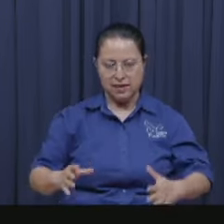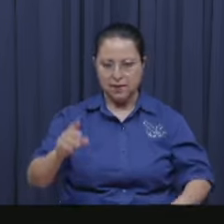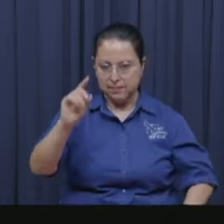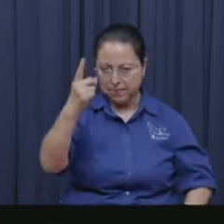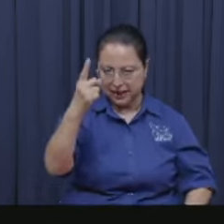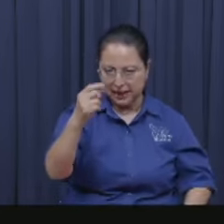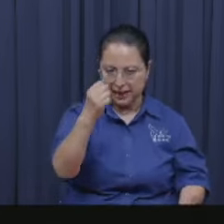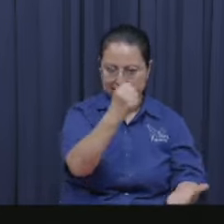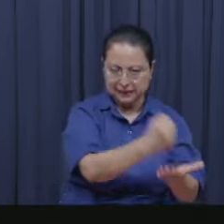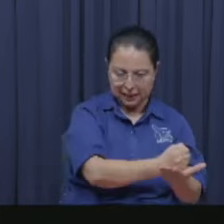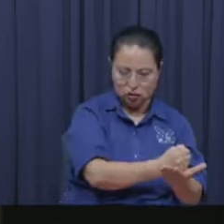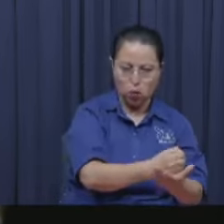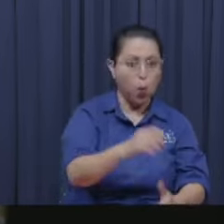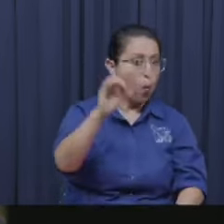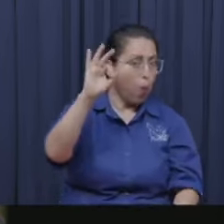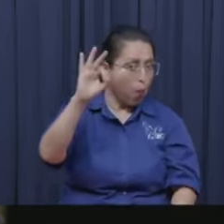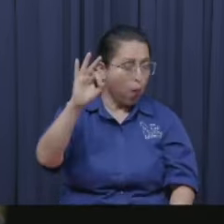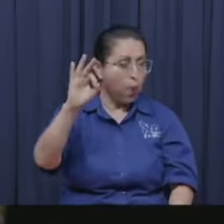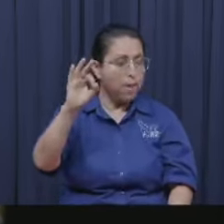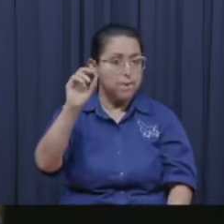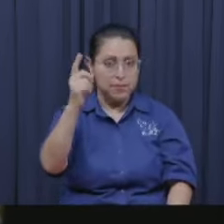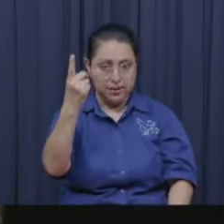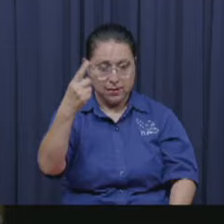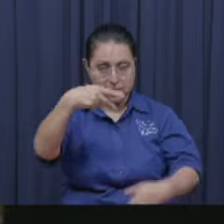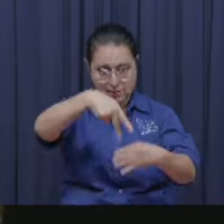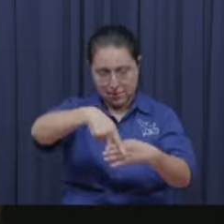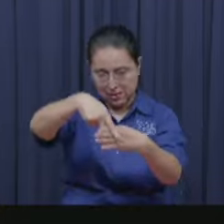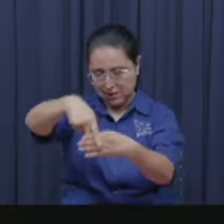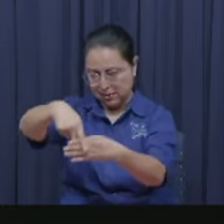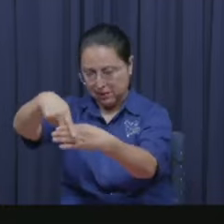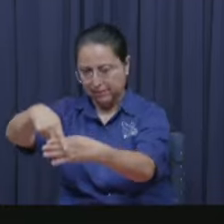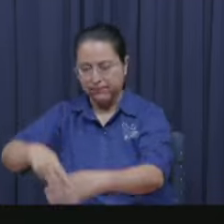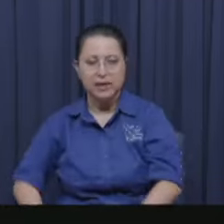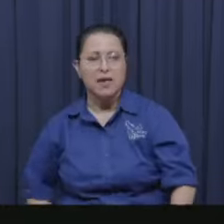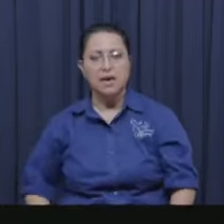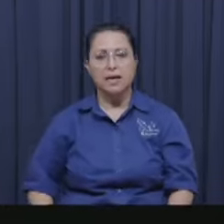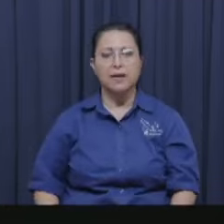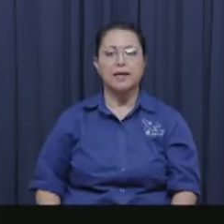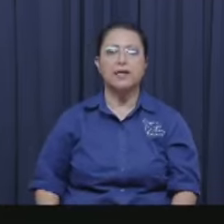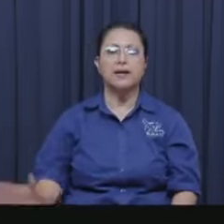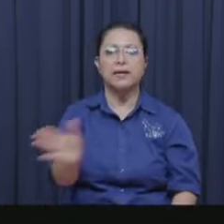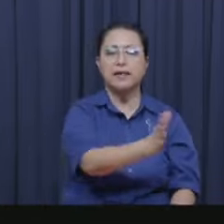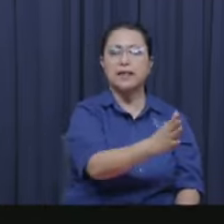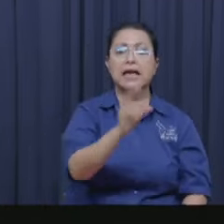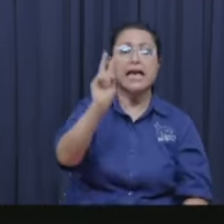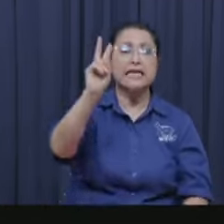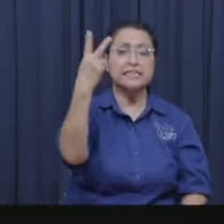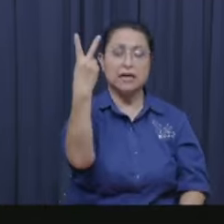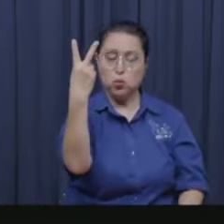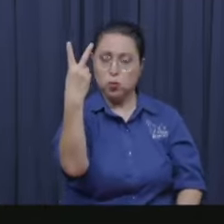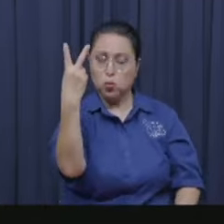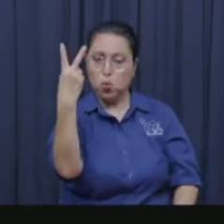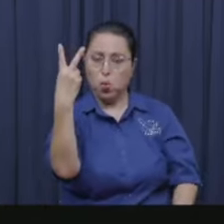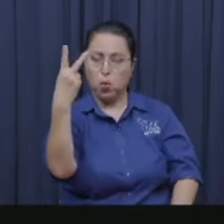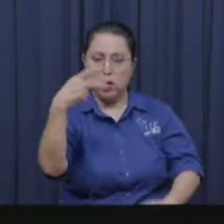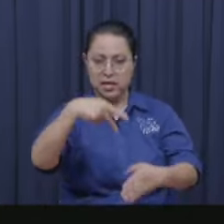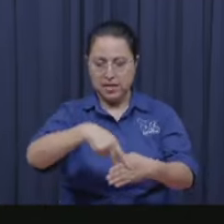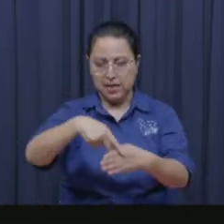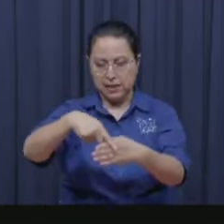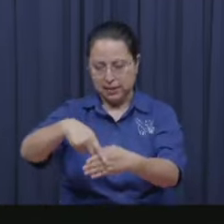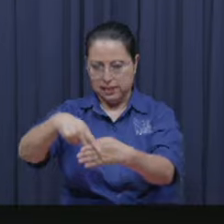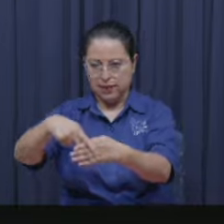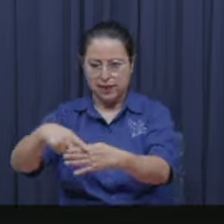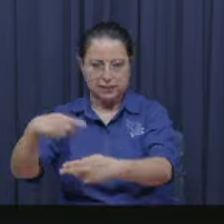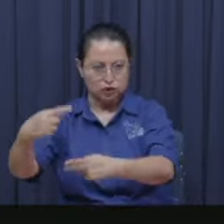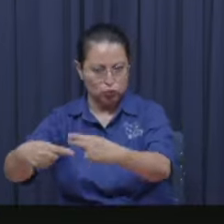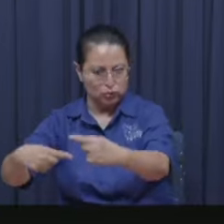sello y o primer jinete. El segundo, pues el segundo jinete, y así